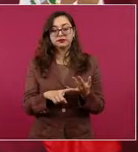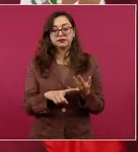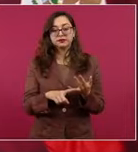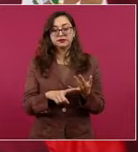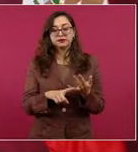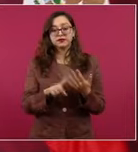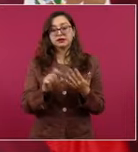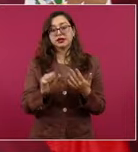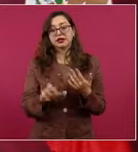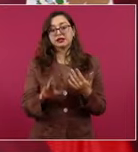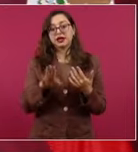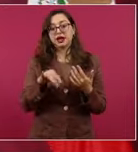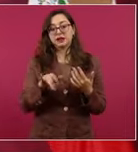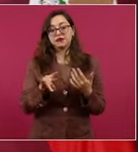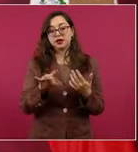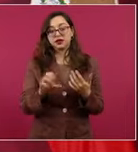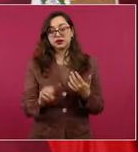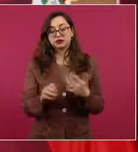Sarmiento,